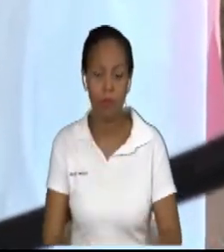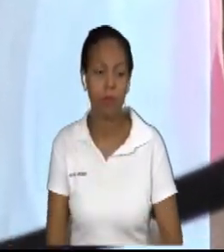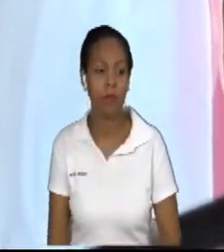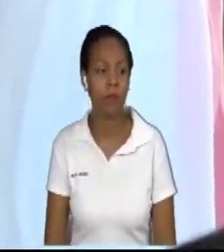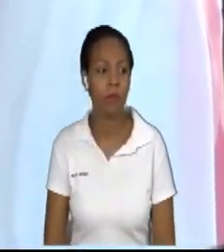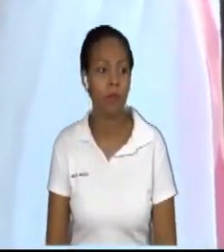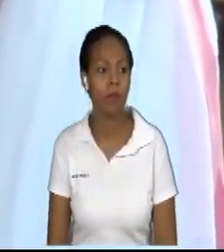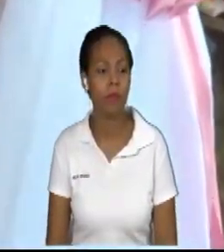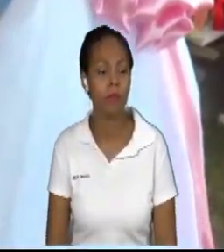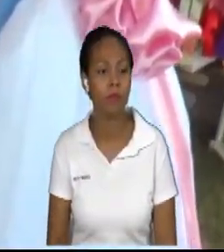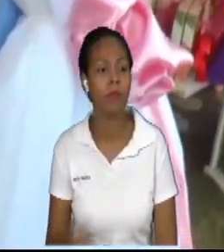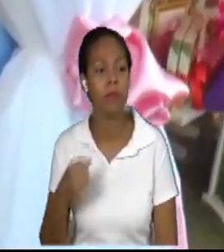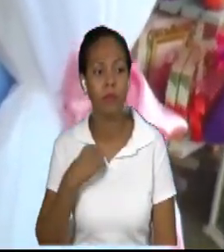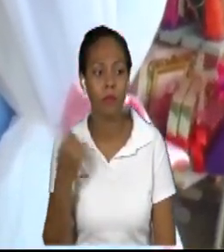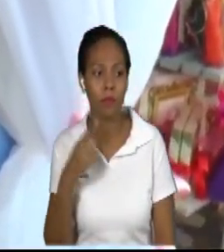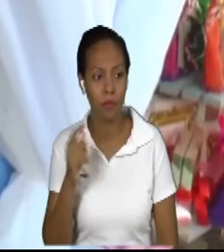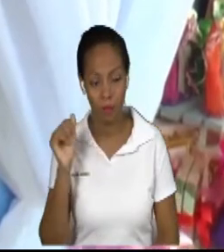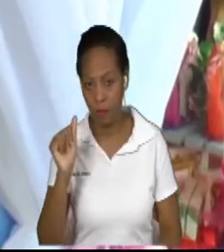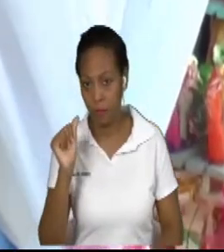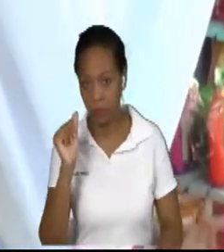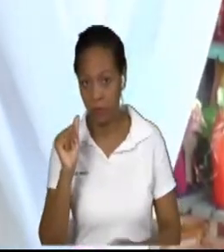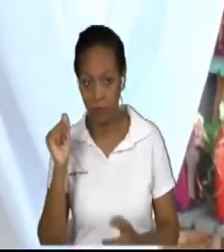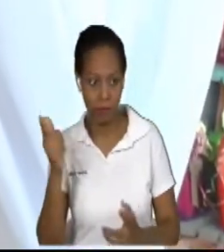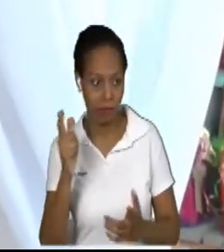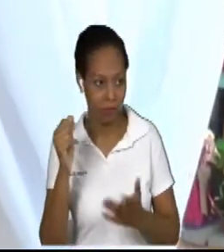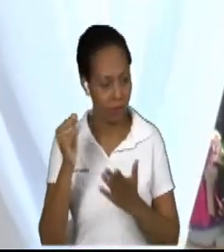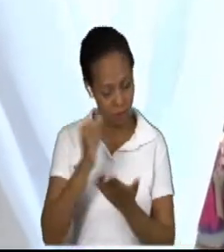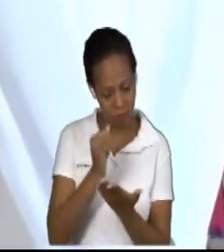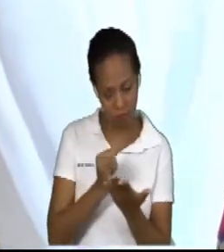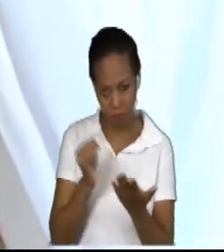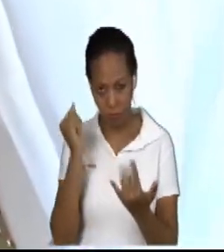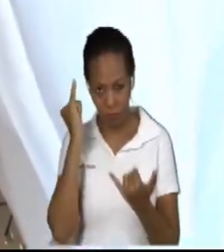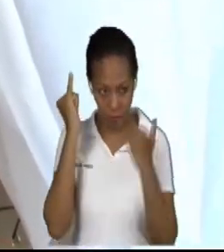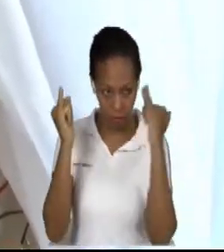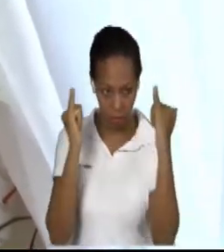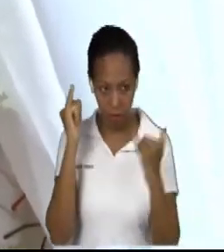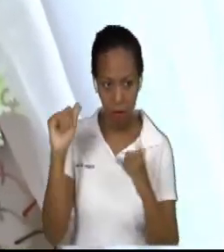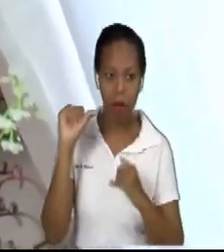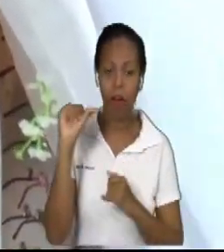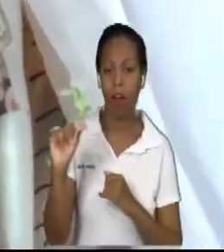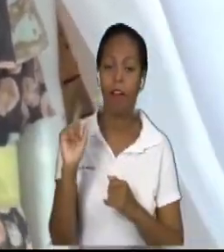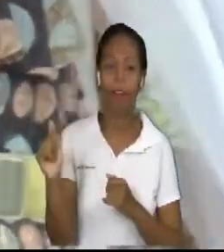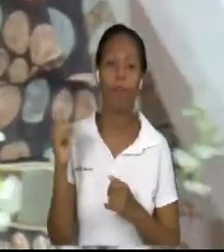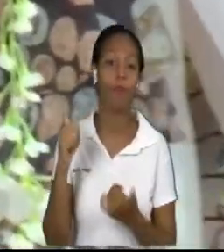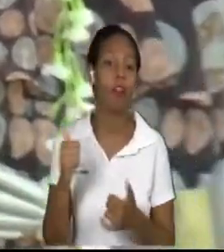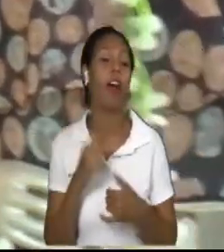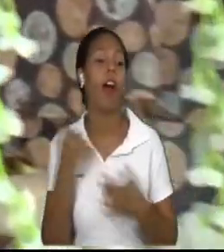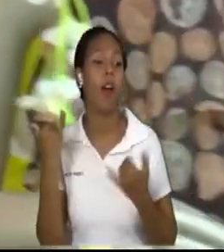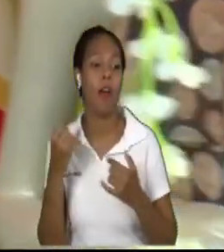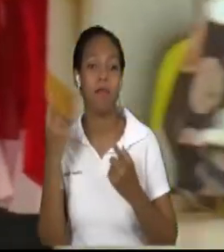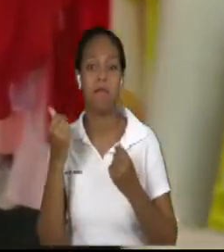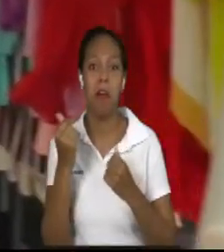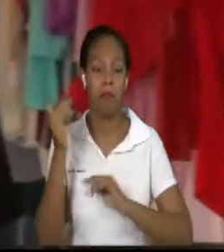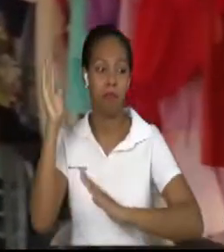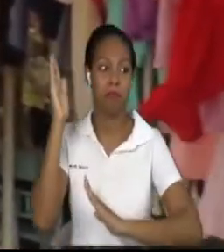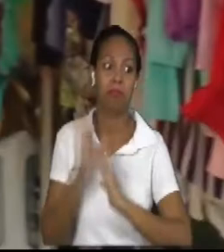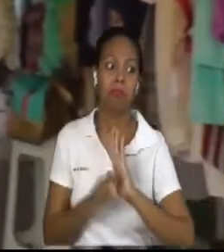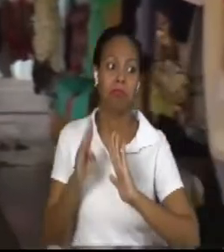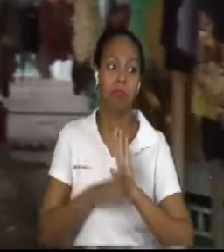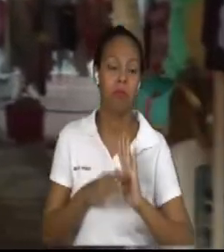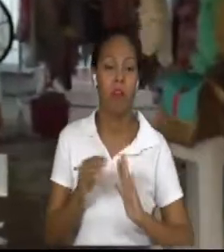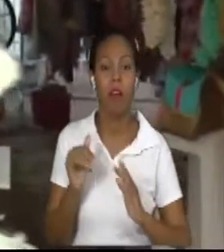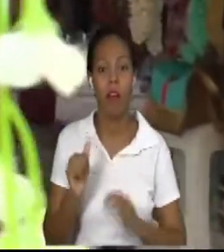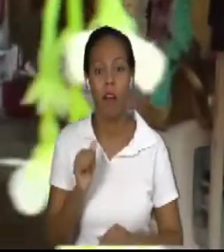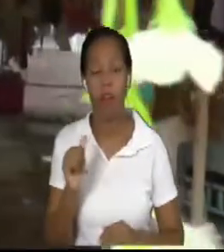tenemos una muy buena diseñadora en esos momentos, estamos trabajando con ella unos precios fenomenales, se llama